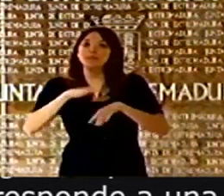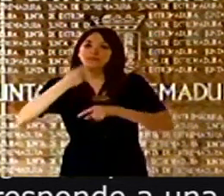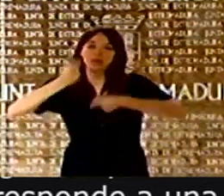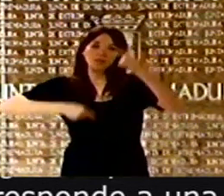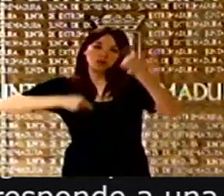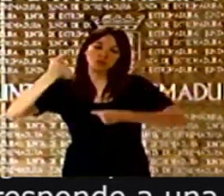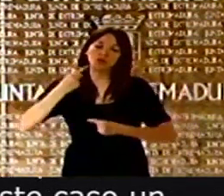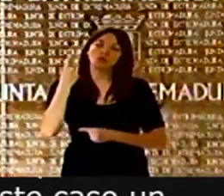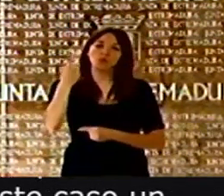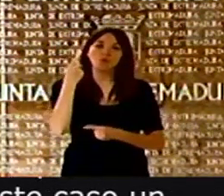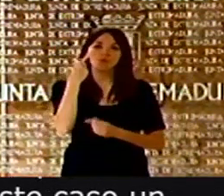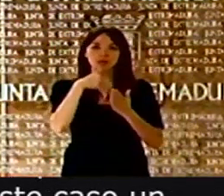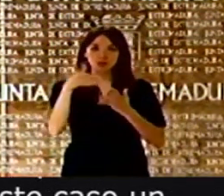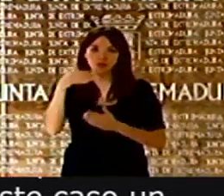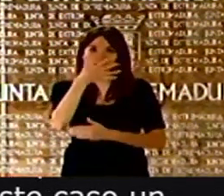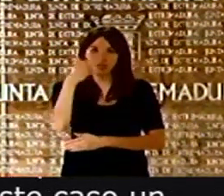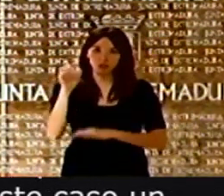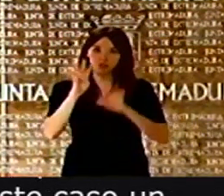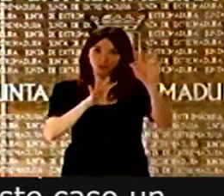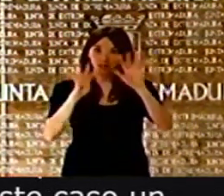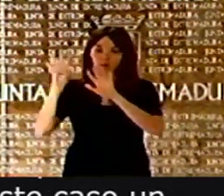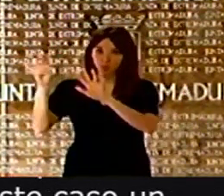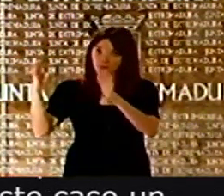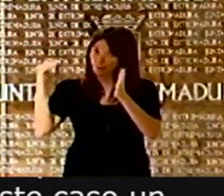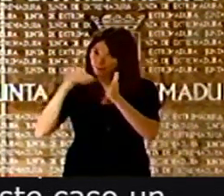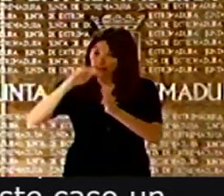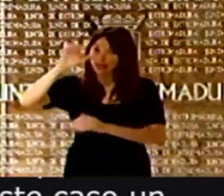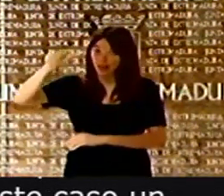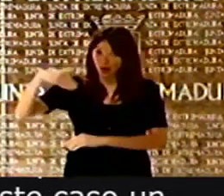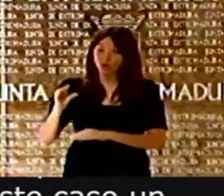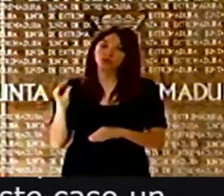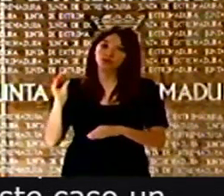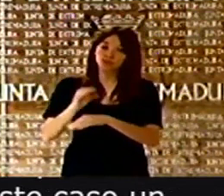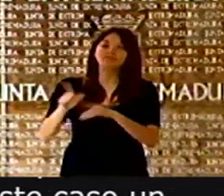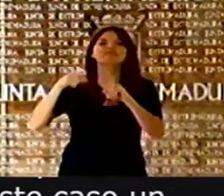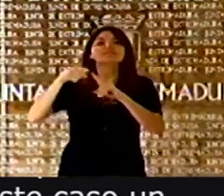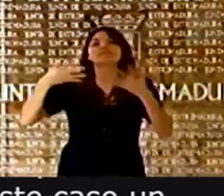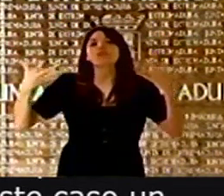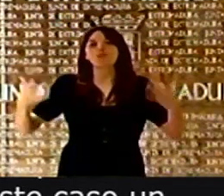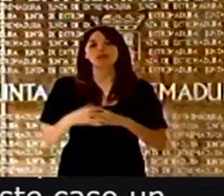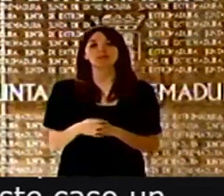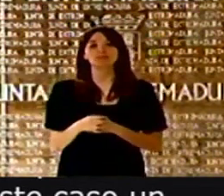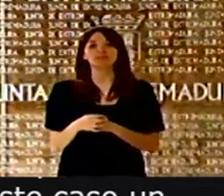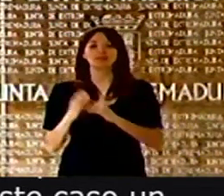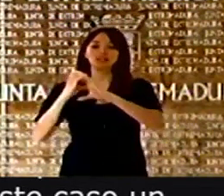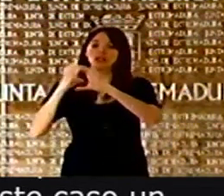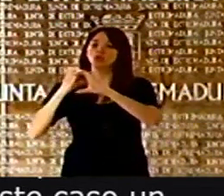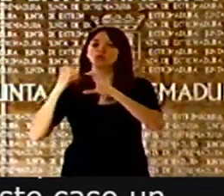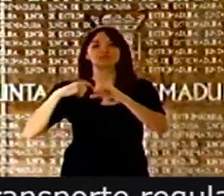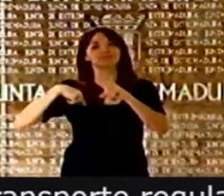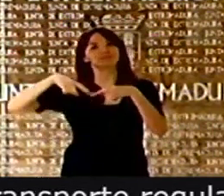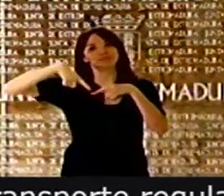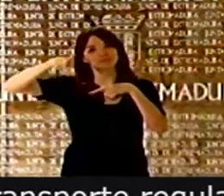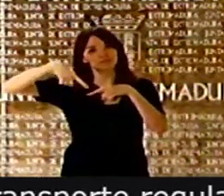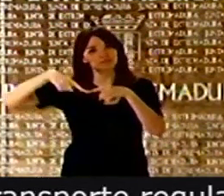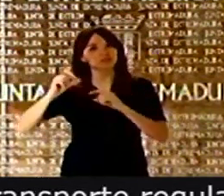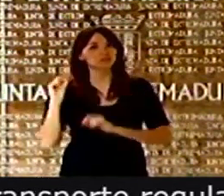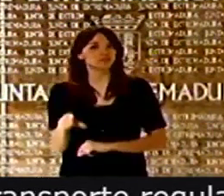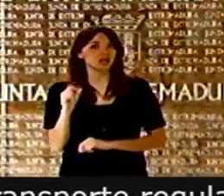de 1.599.000 euros para garantizar ese transporte regular de viajeros, esa tarjeta